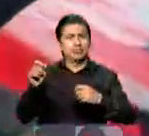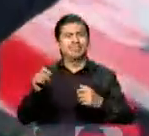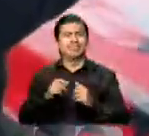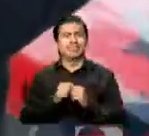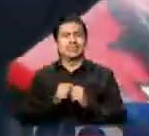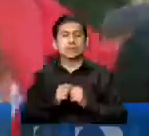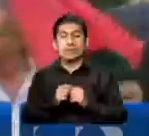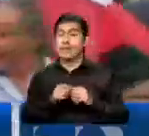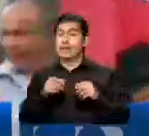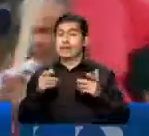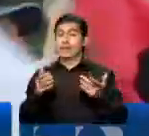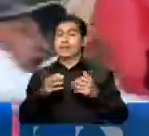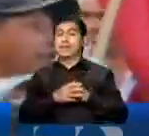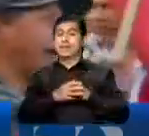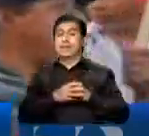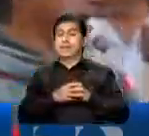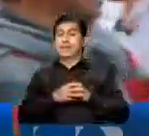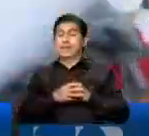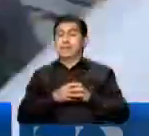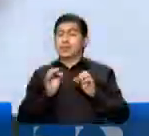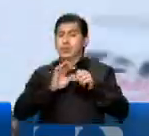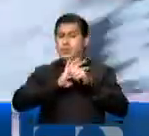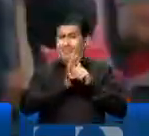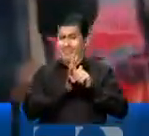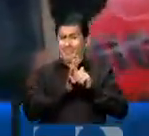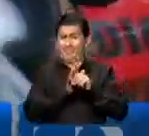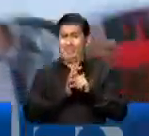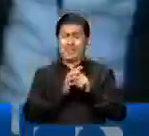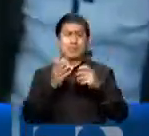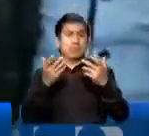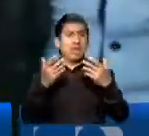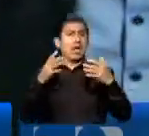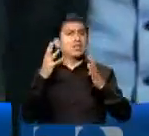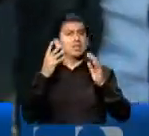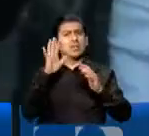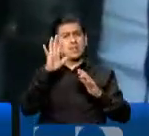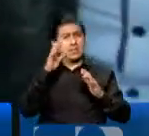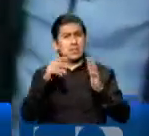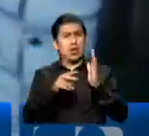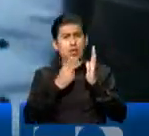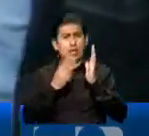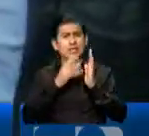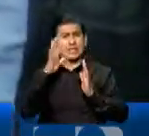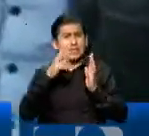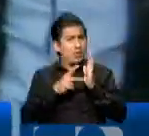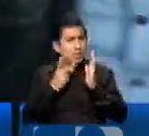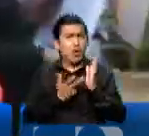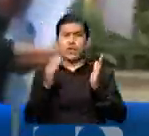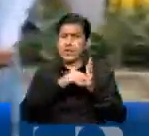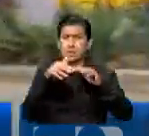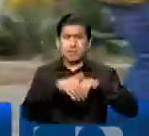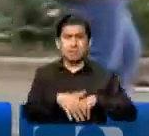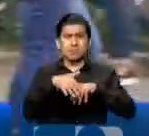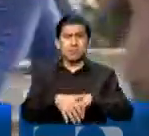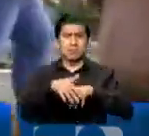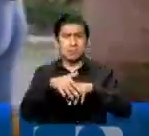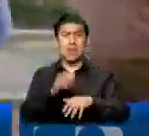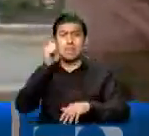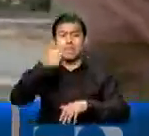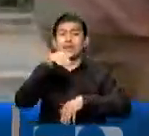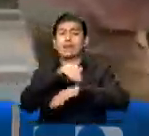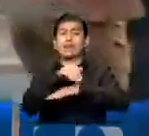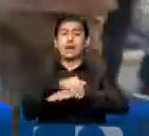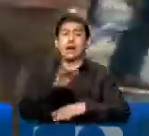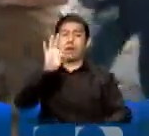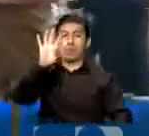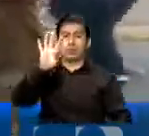Será la quinta marcha que se desarrolla en medio de la emergencia sanitaria. Este jueves, a partir de las 16 horas, organizaciones sociales como el Frente